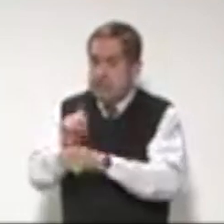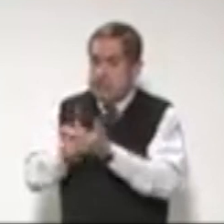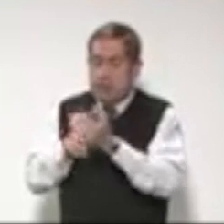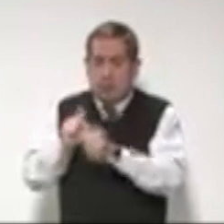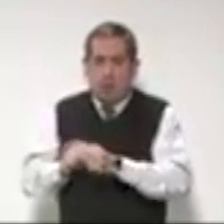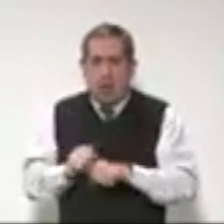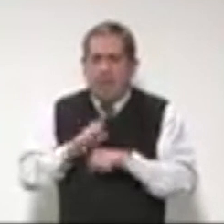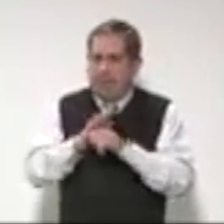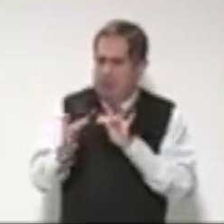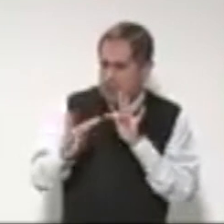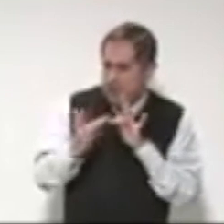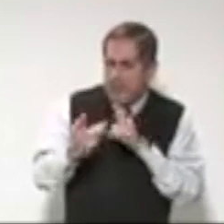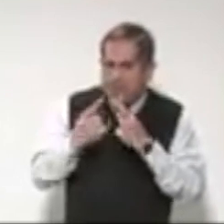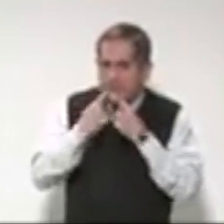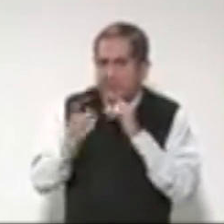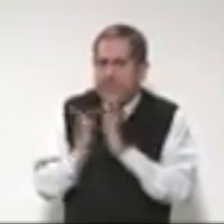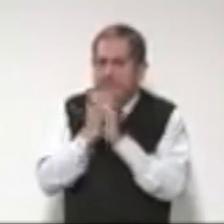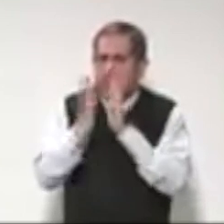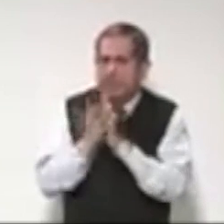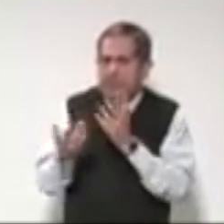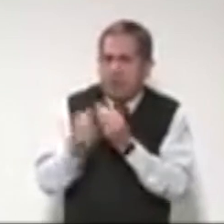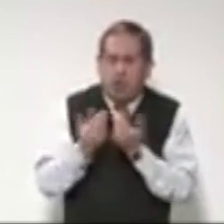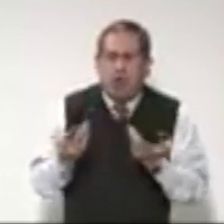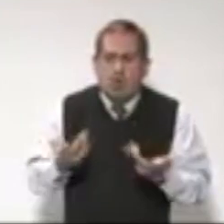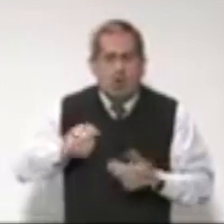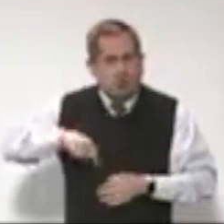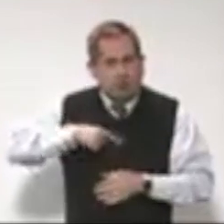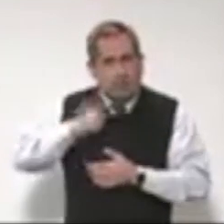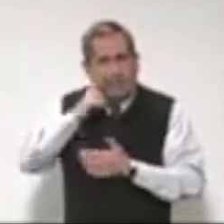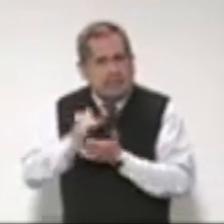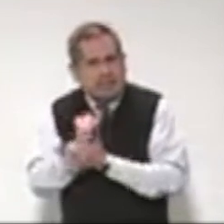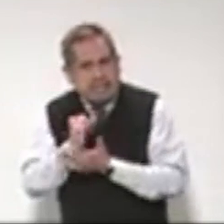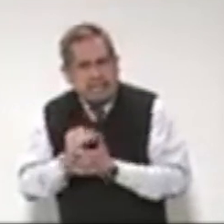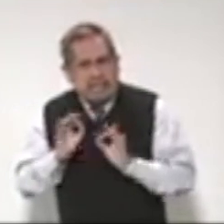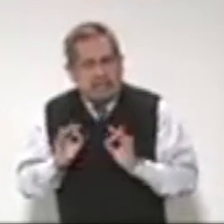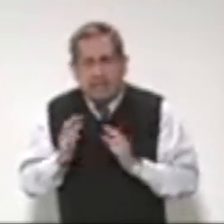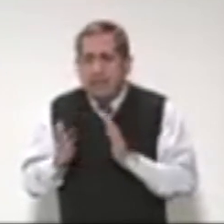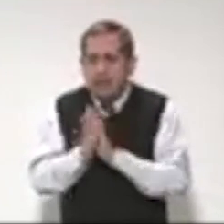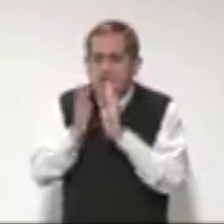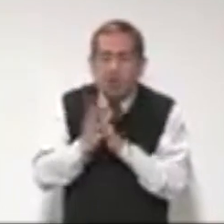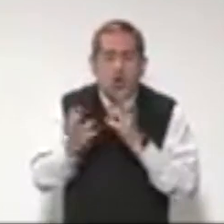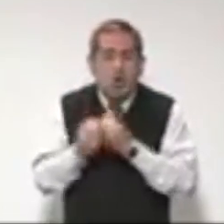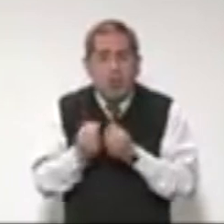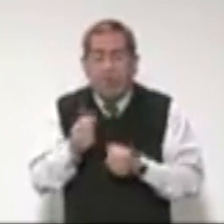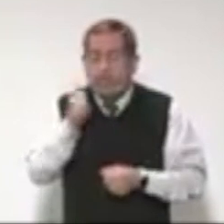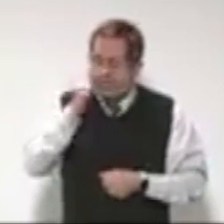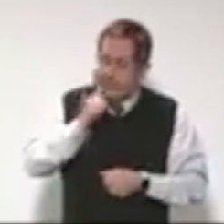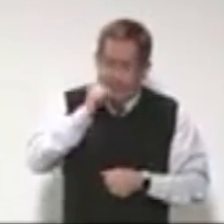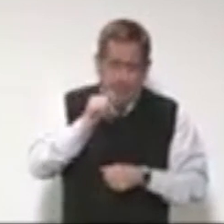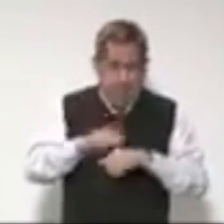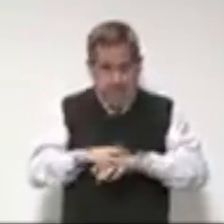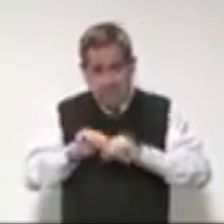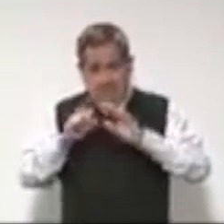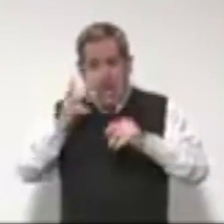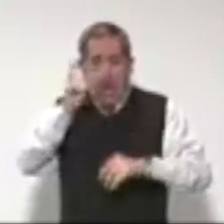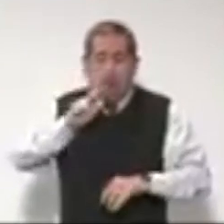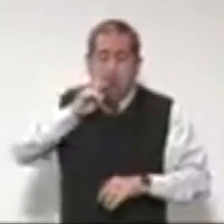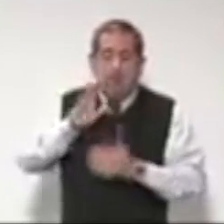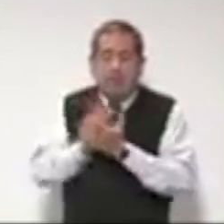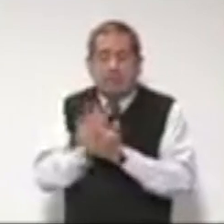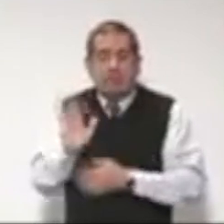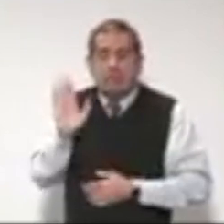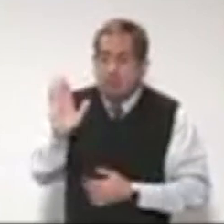participación en los procesos de toma de decisiones y desde luego acompañar en una rendición de cuentas efectiva